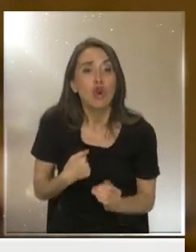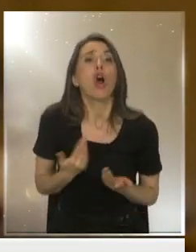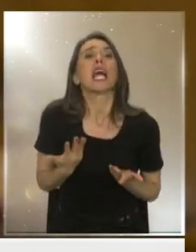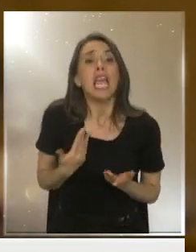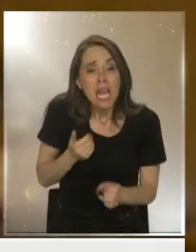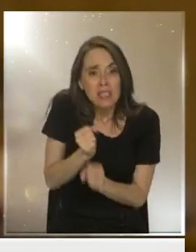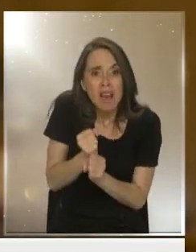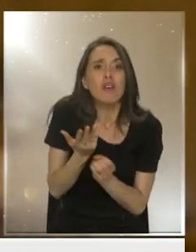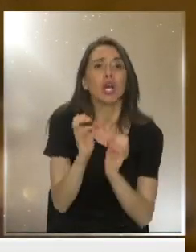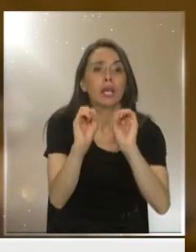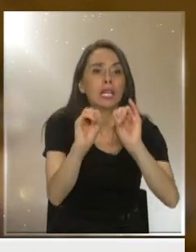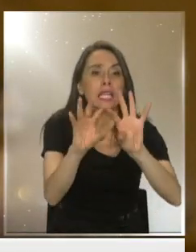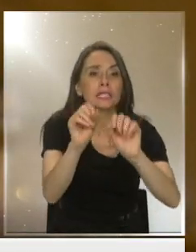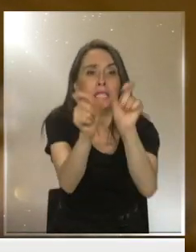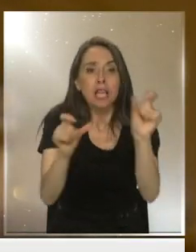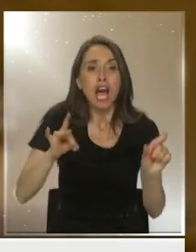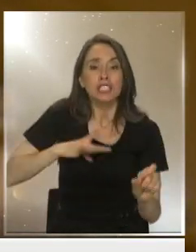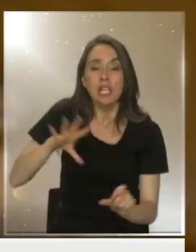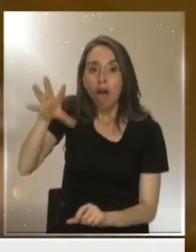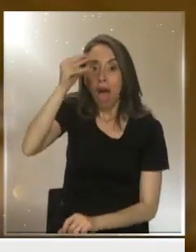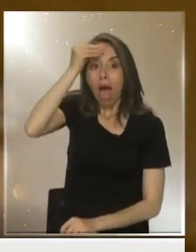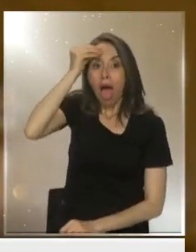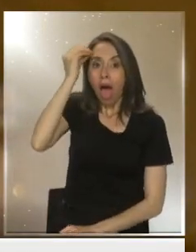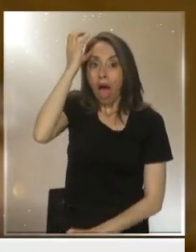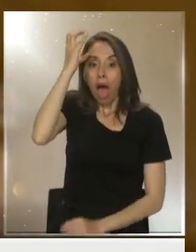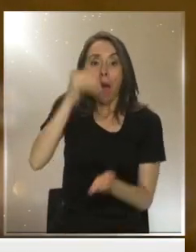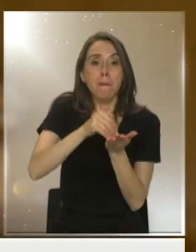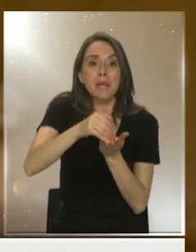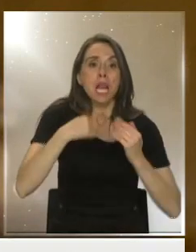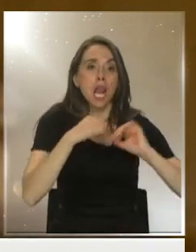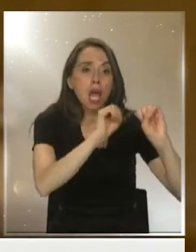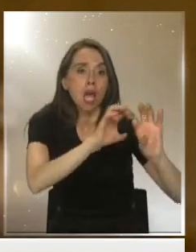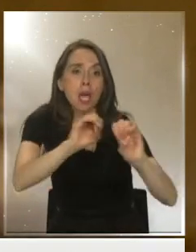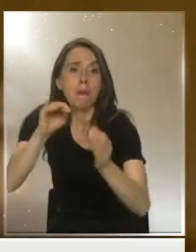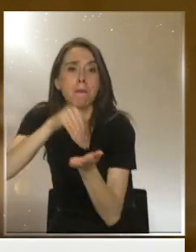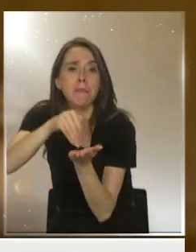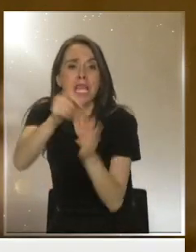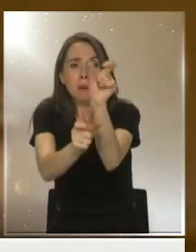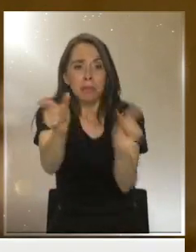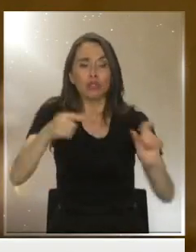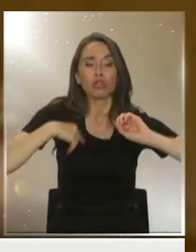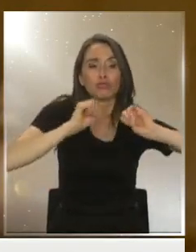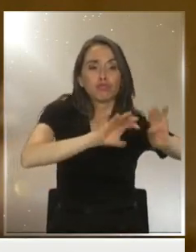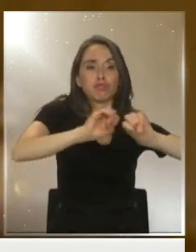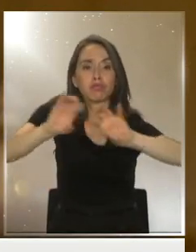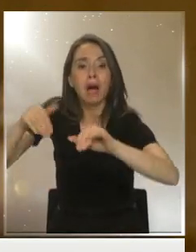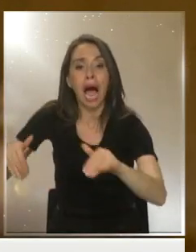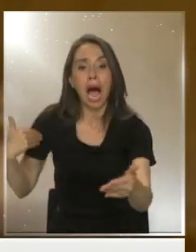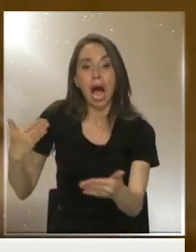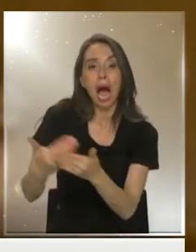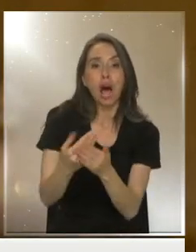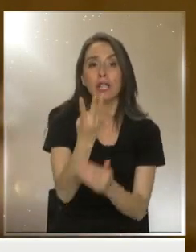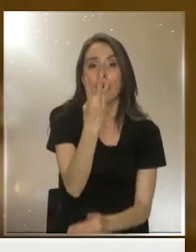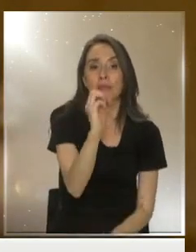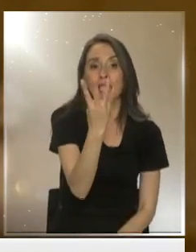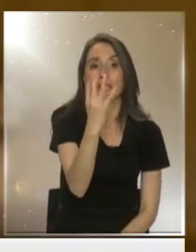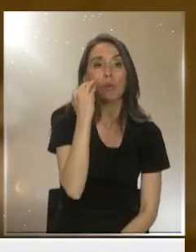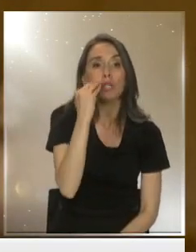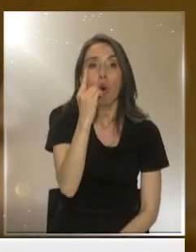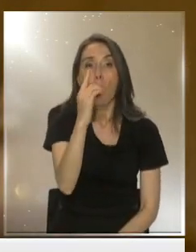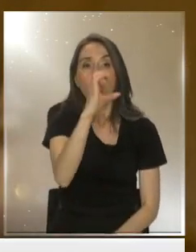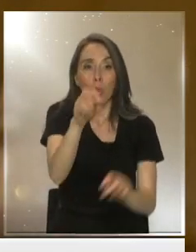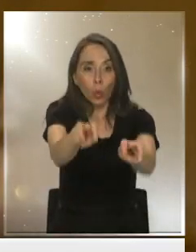enseñando, yo estoy formando chilenos. He formado miles, porque ahora son 30 o 40 niños en el